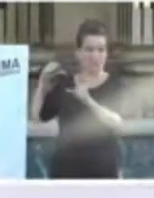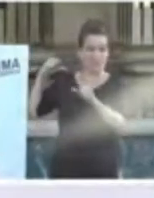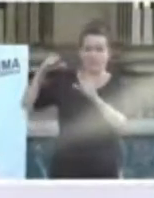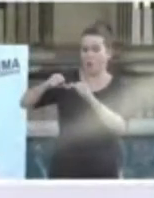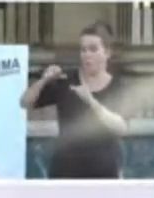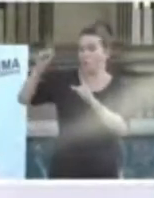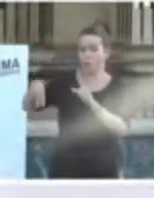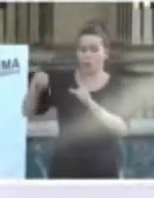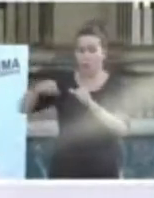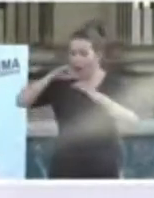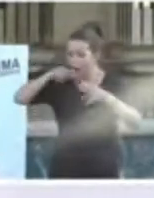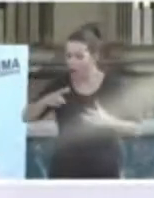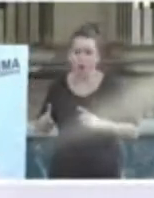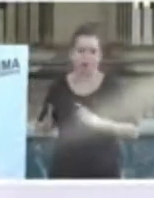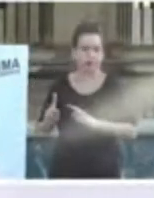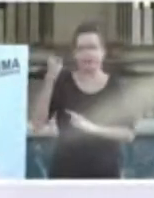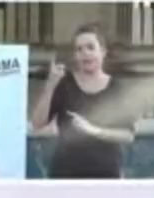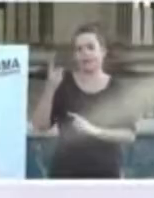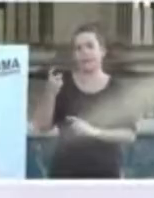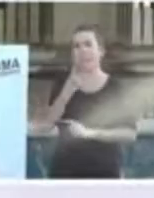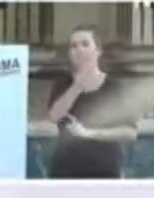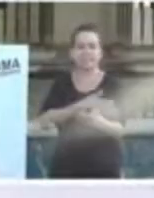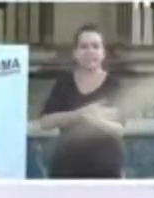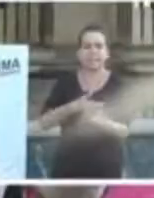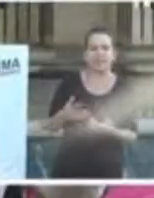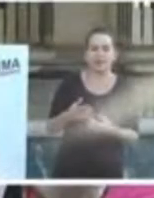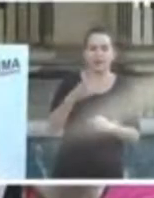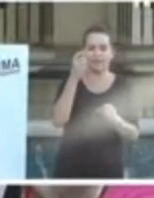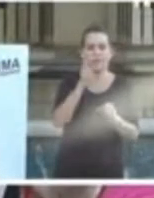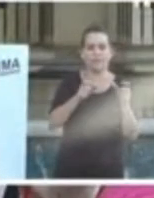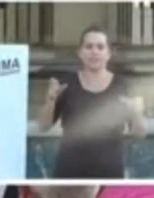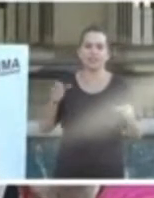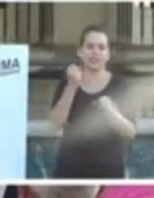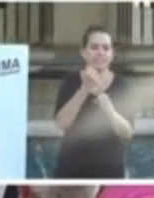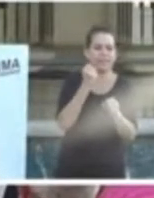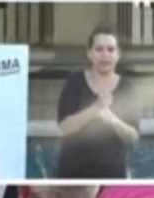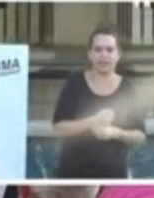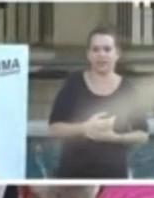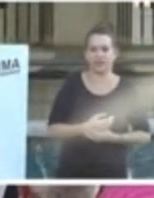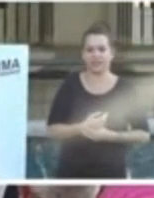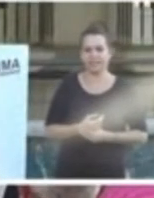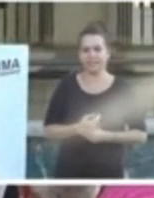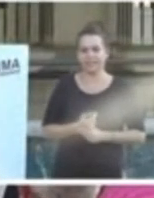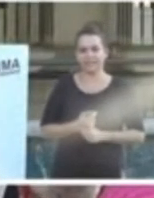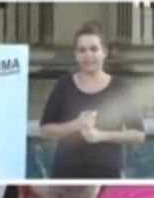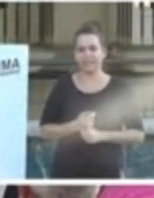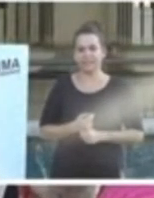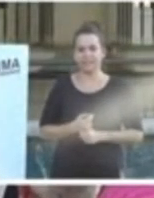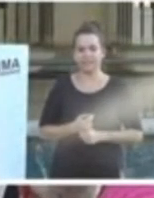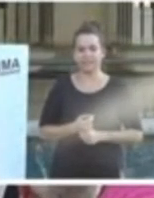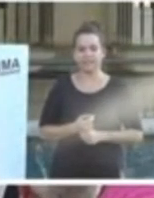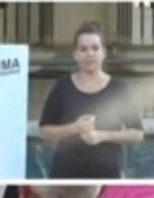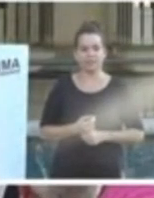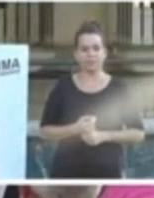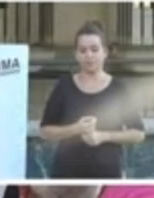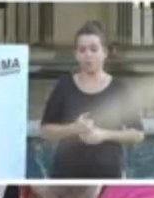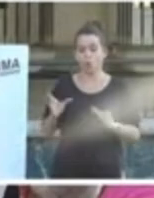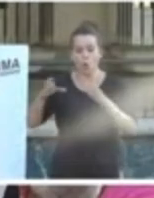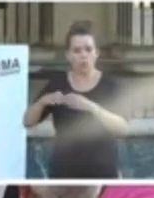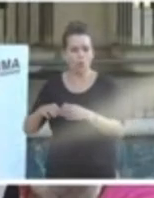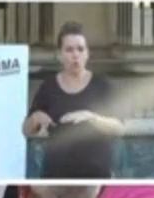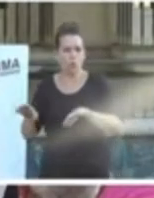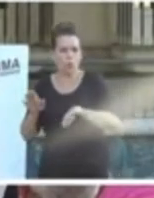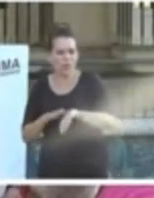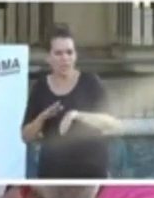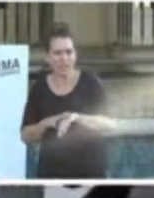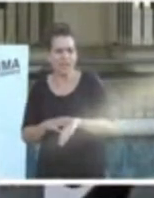de trabajadores y trabajadoras trabajando la izquierda no viene a dar limosna la izquierda por supuesto que viene a